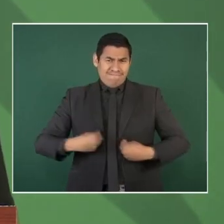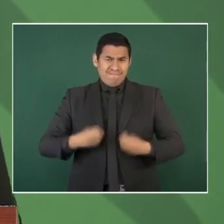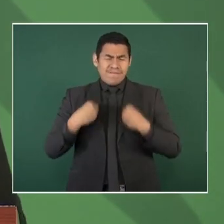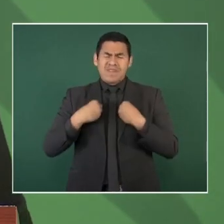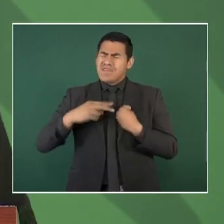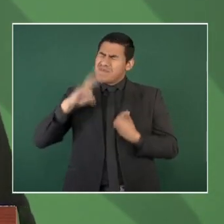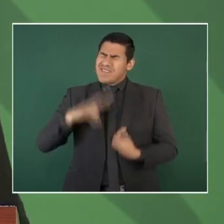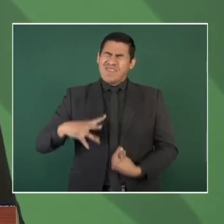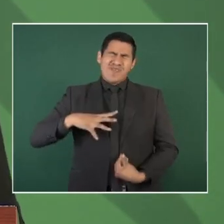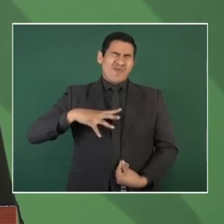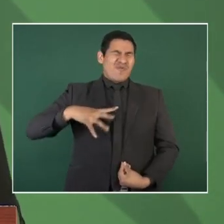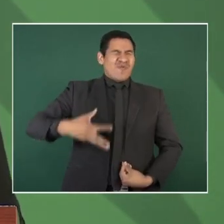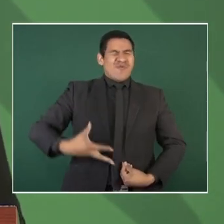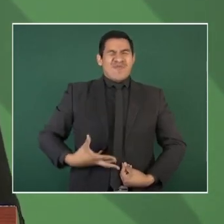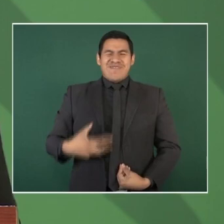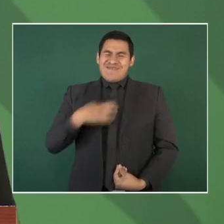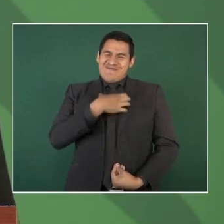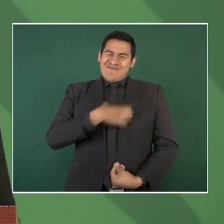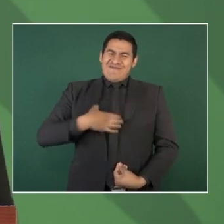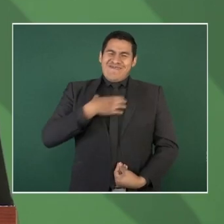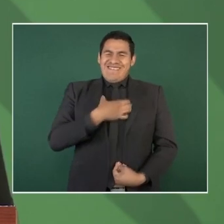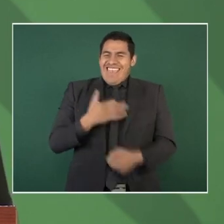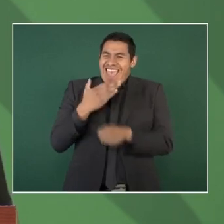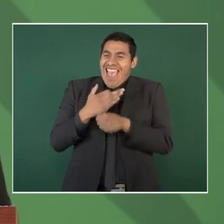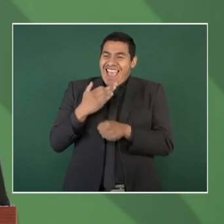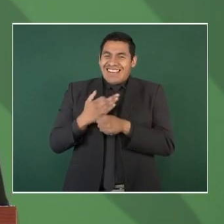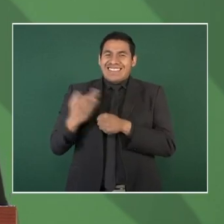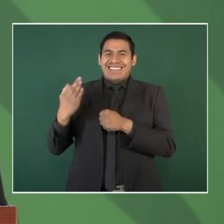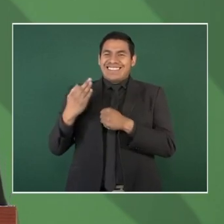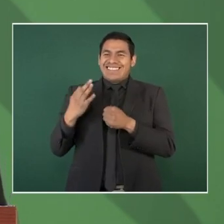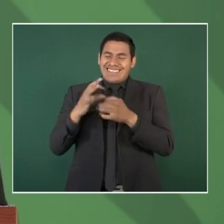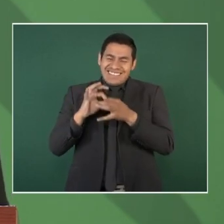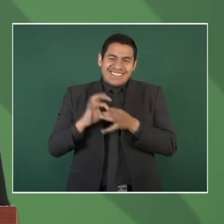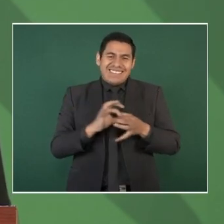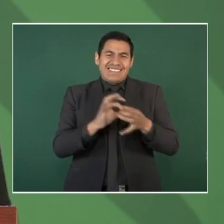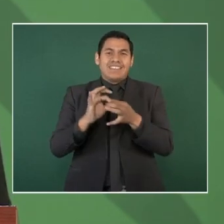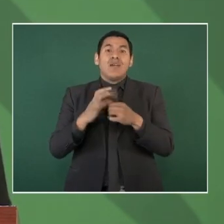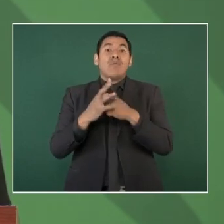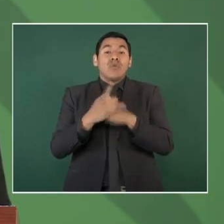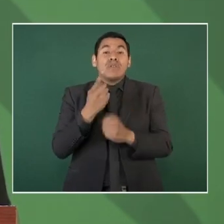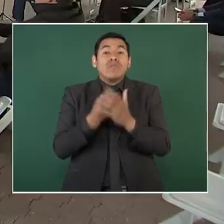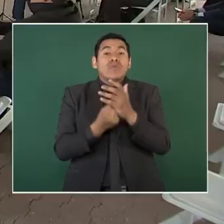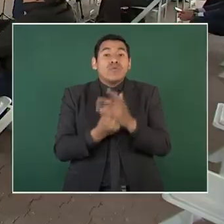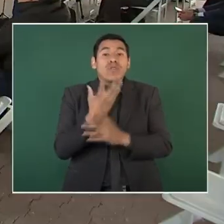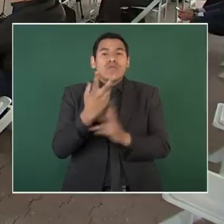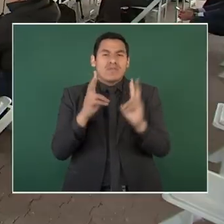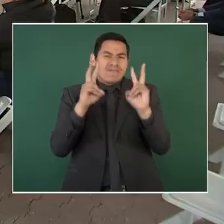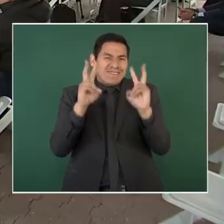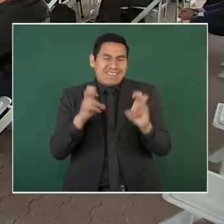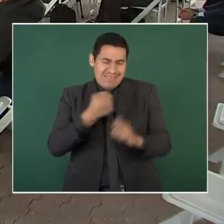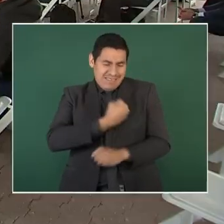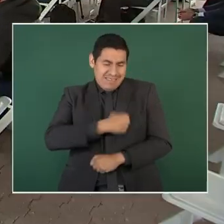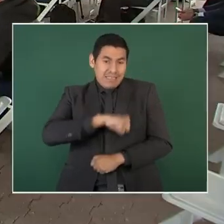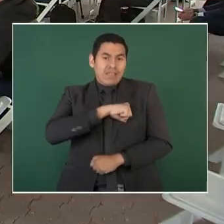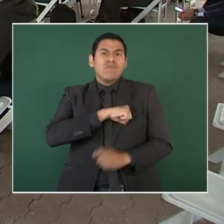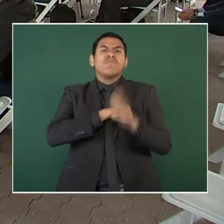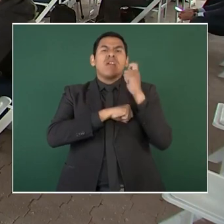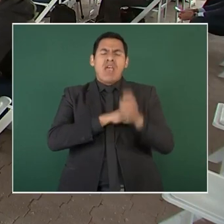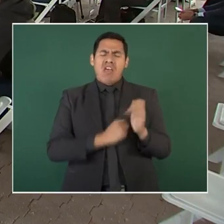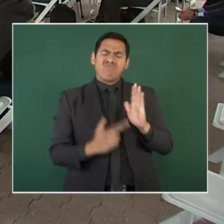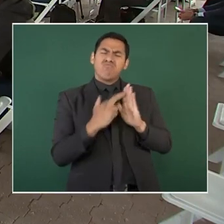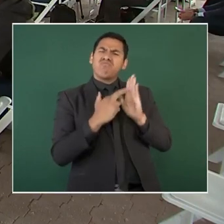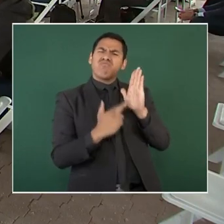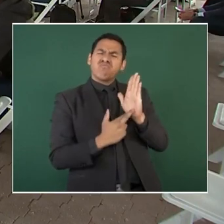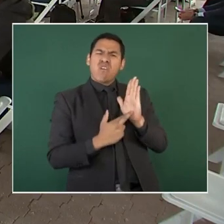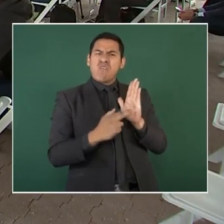formar parte de este histórico acuerdo, porque este nuevo sistema de salud no tiene limitantes ni condicionamientos.